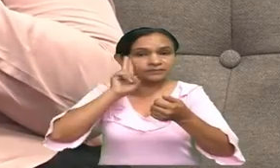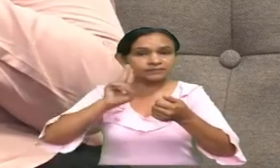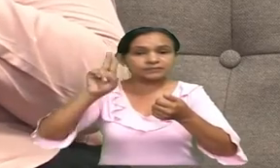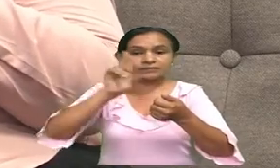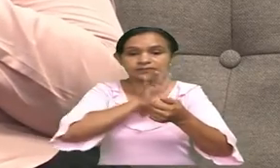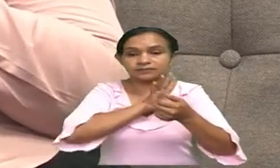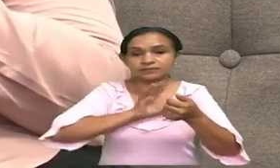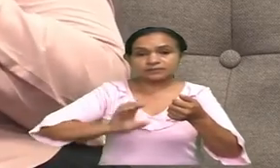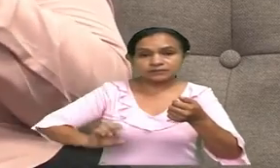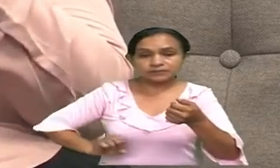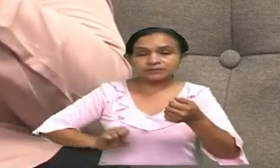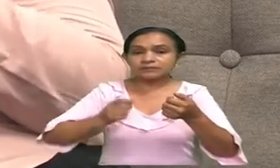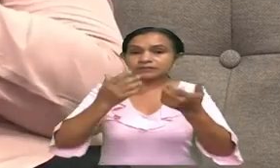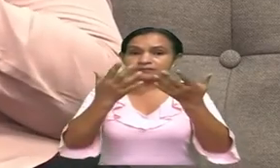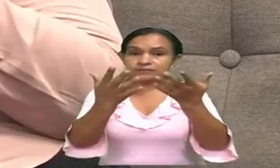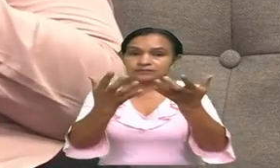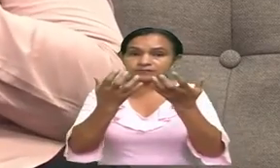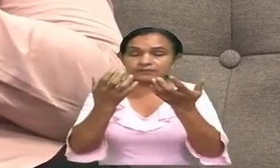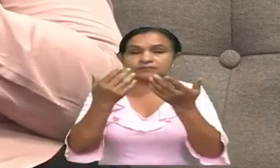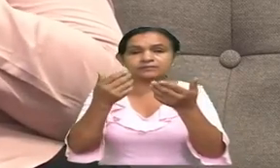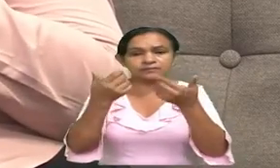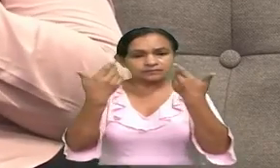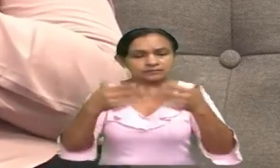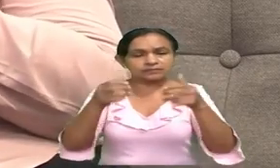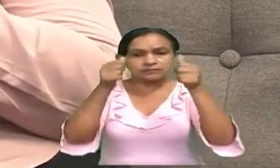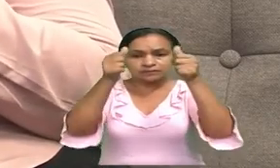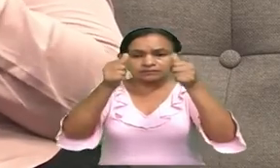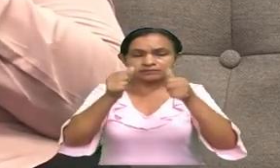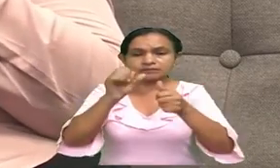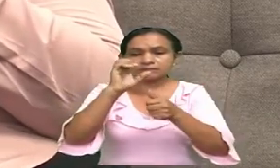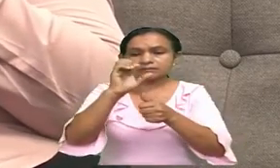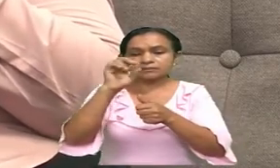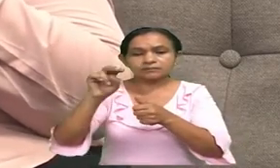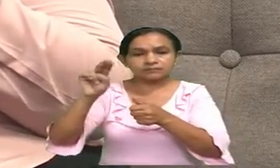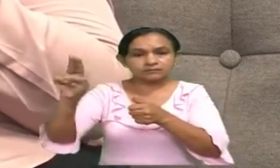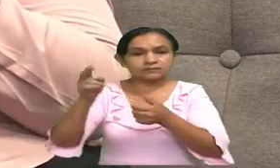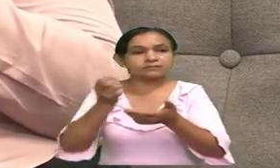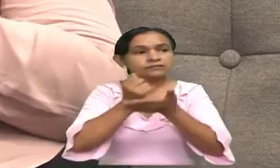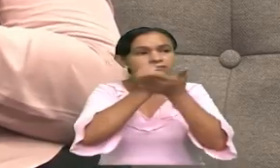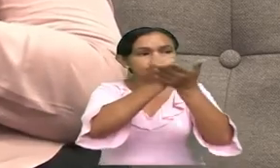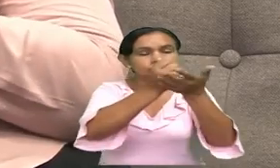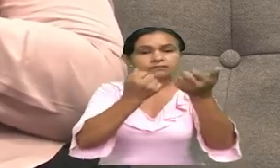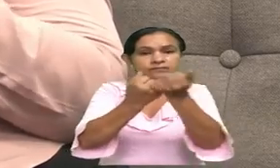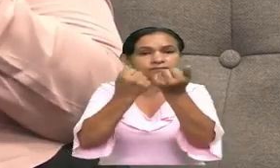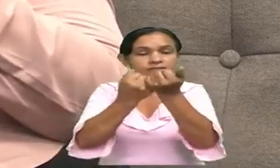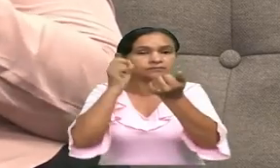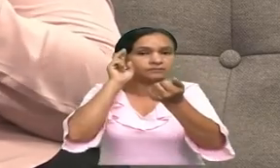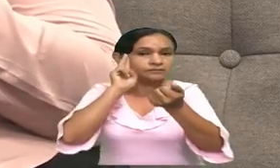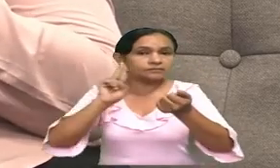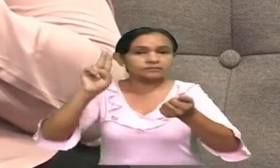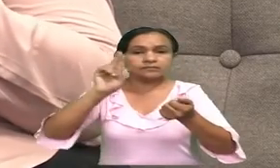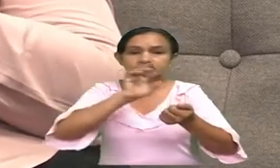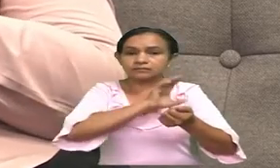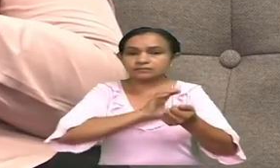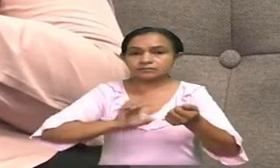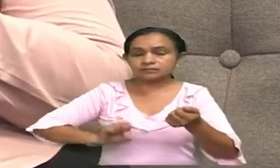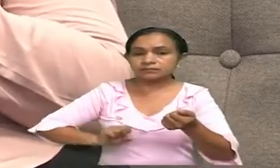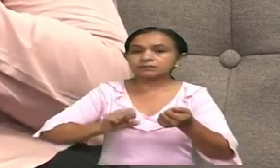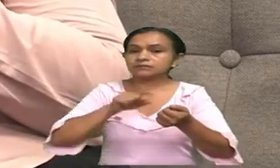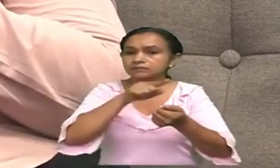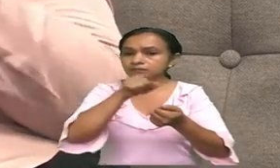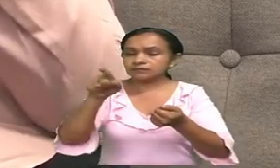Nosotros estamos deseando, nos hemos pronunciado como CNU a favor de ellos, en solidaridad, y esperamos pues que